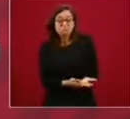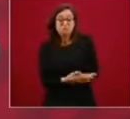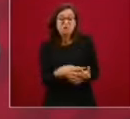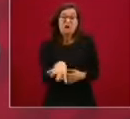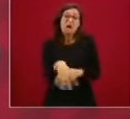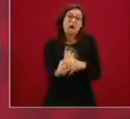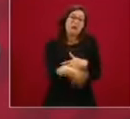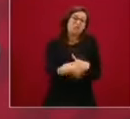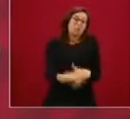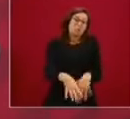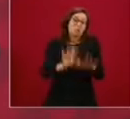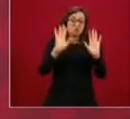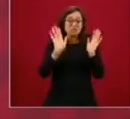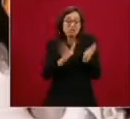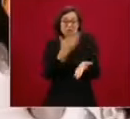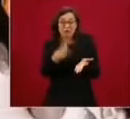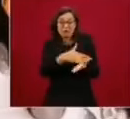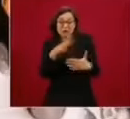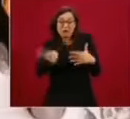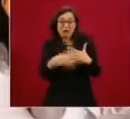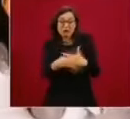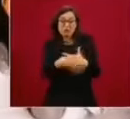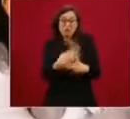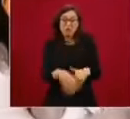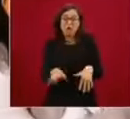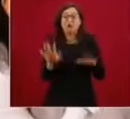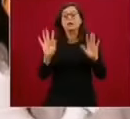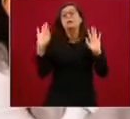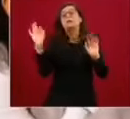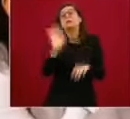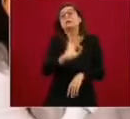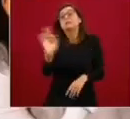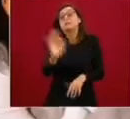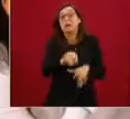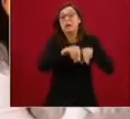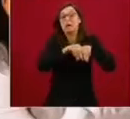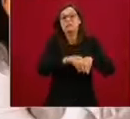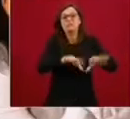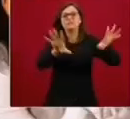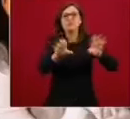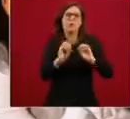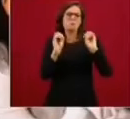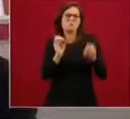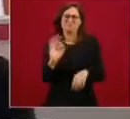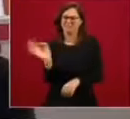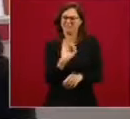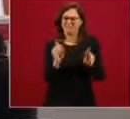que le publican la aclaración a los involucrados.